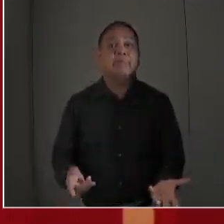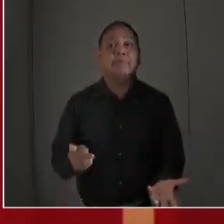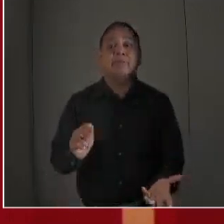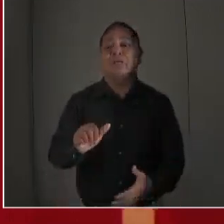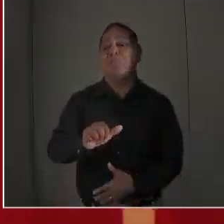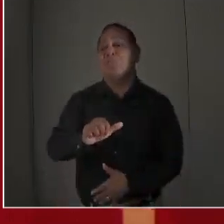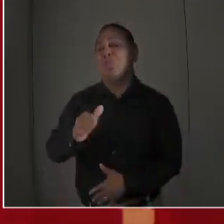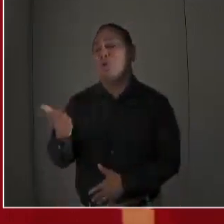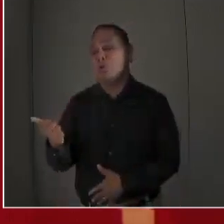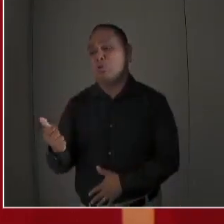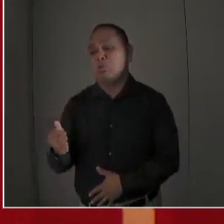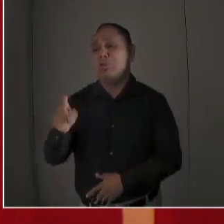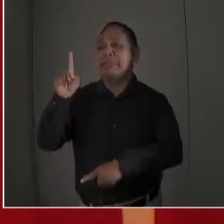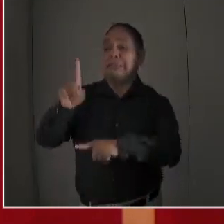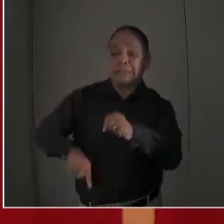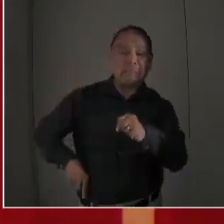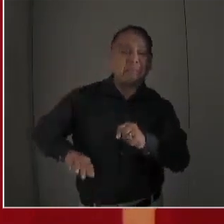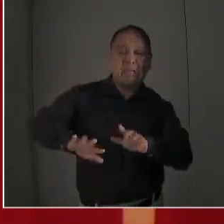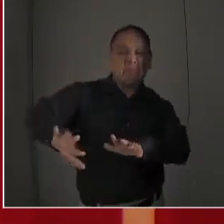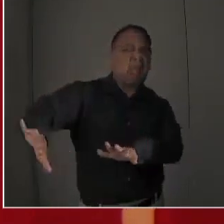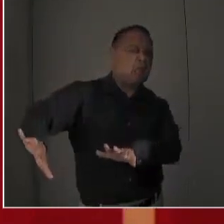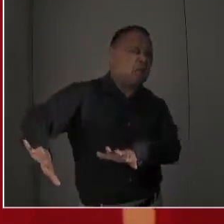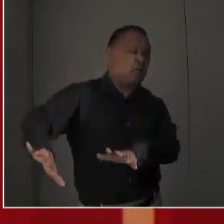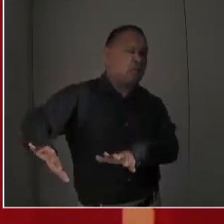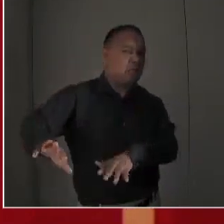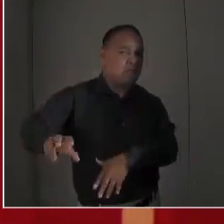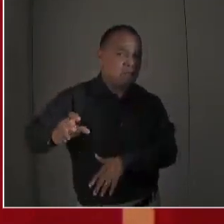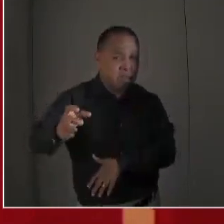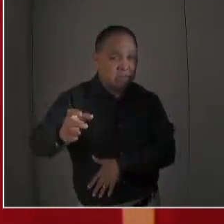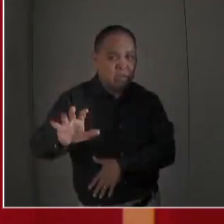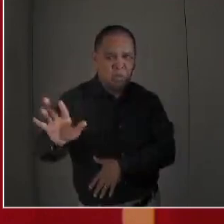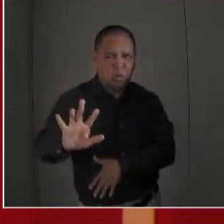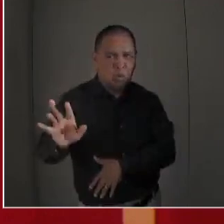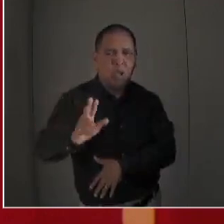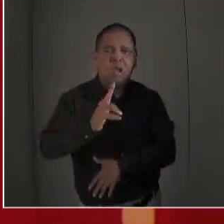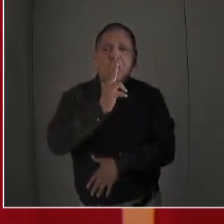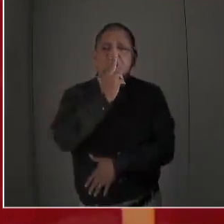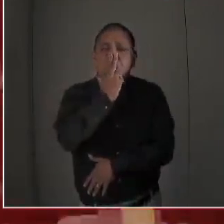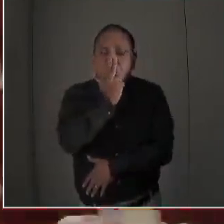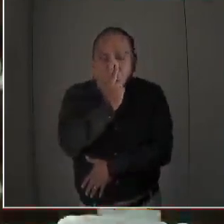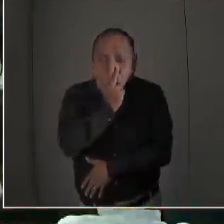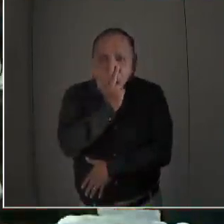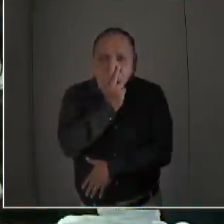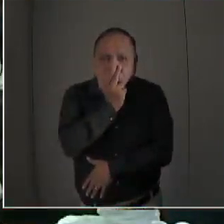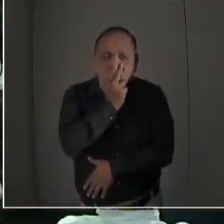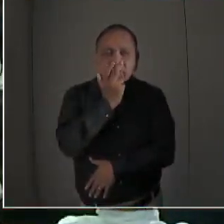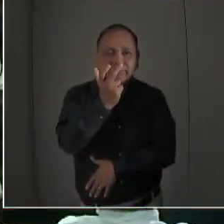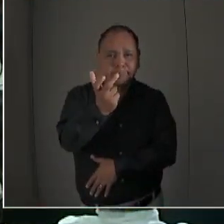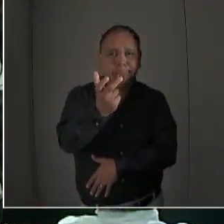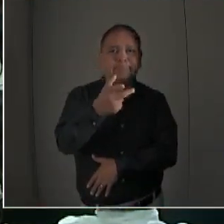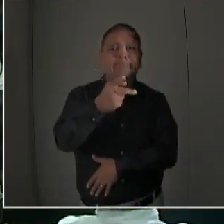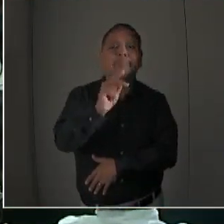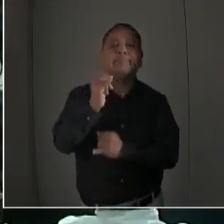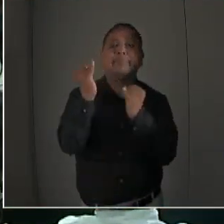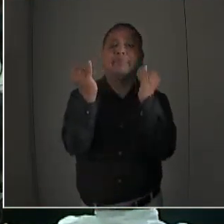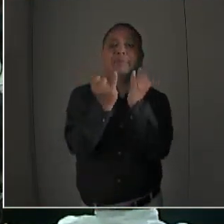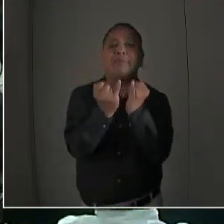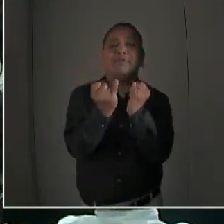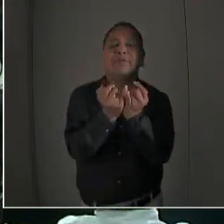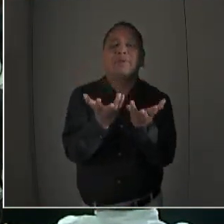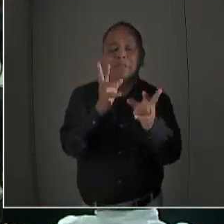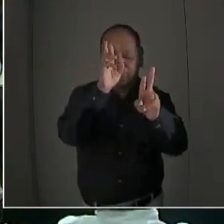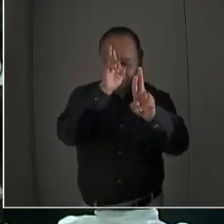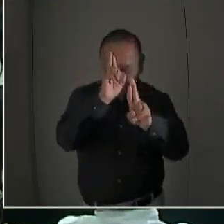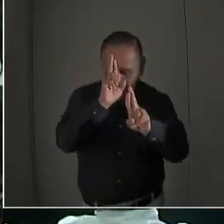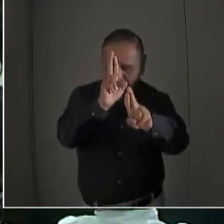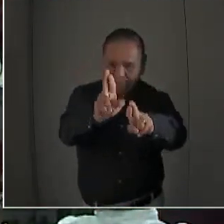todos somos valiosos en este movimiento, que todos valemos la pena y que todos debemos